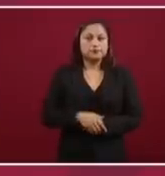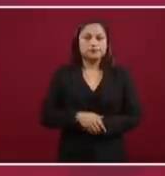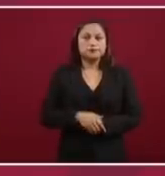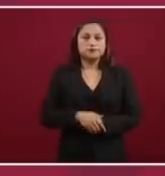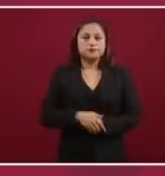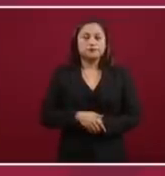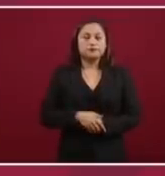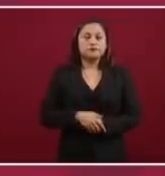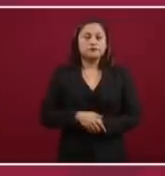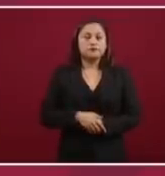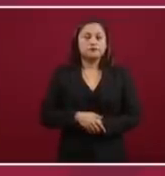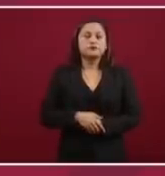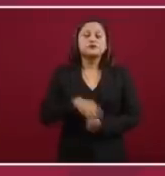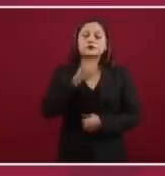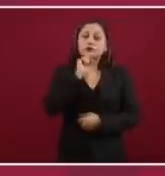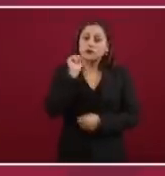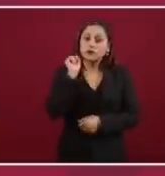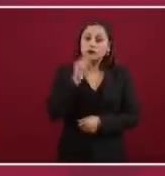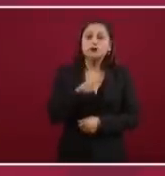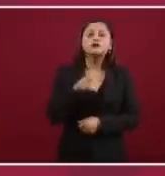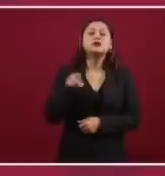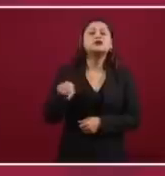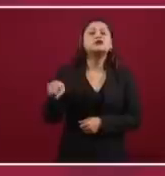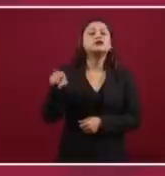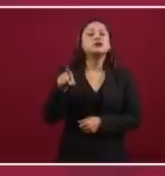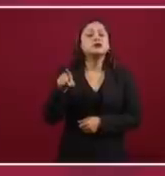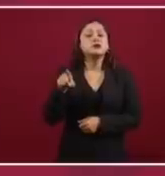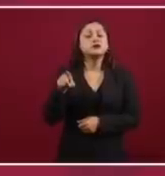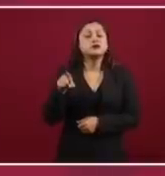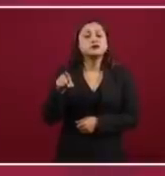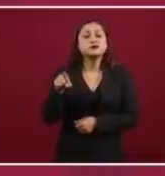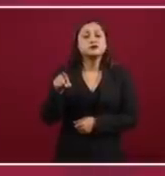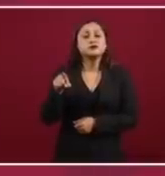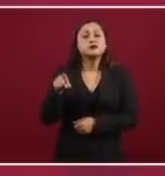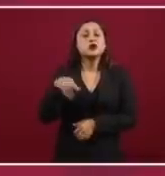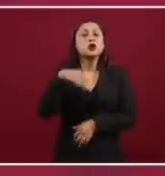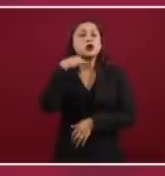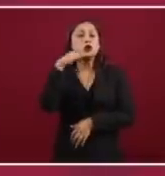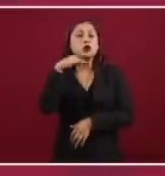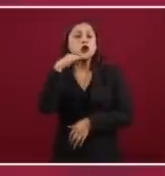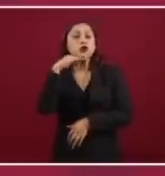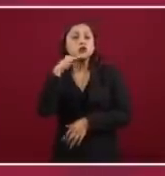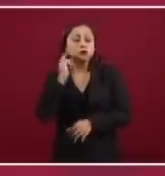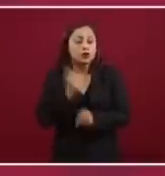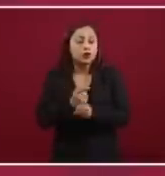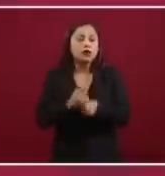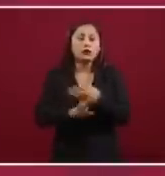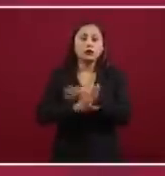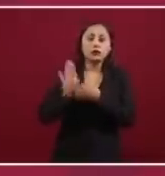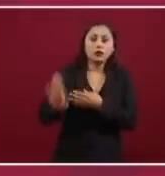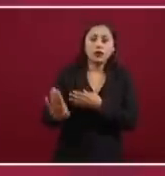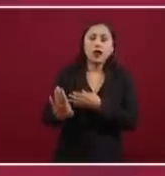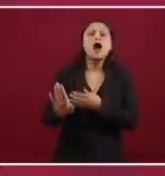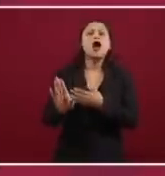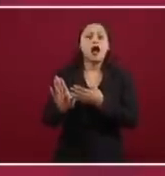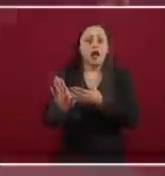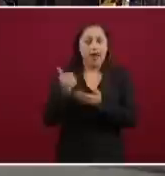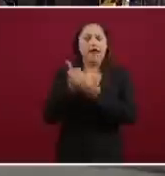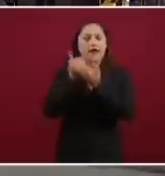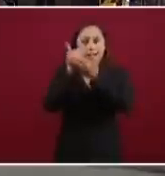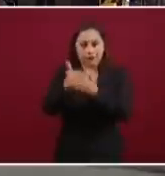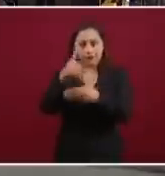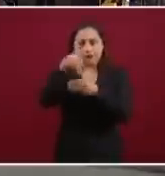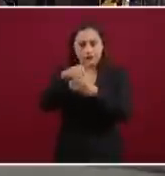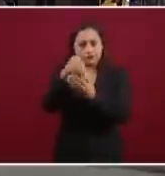y si evitan la corrupción. ¿Qué pasaba antes